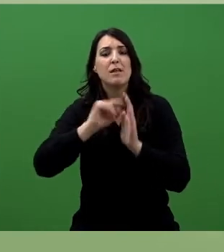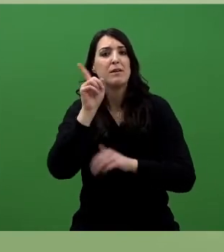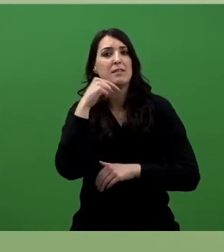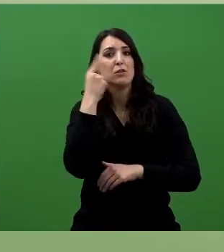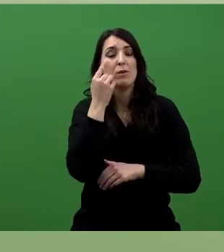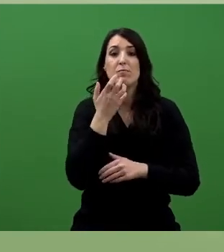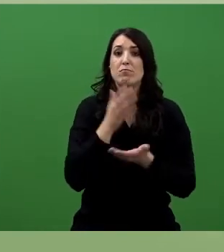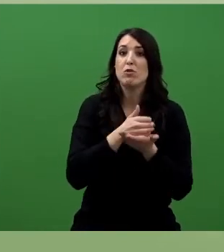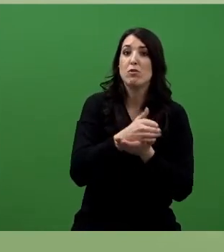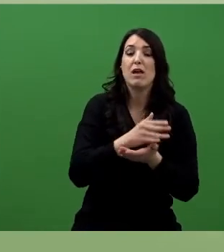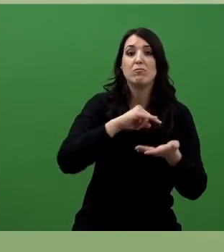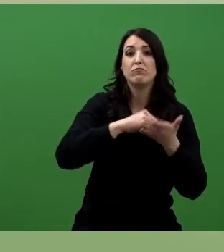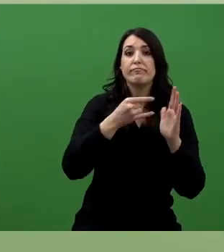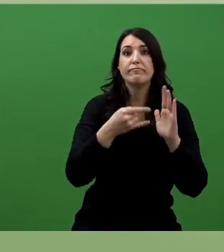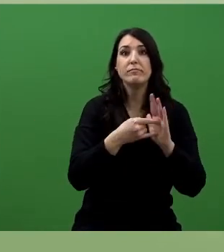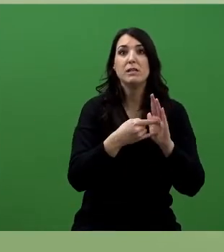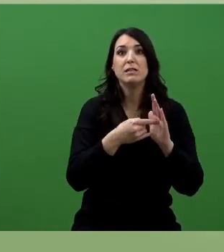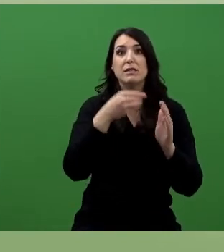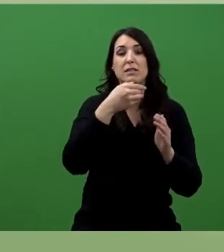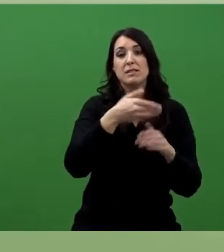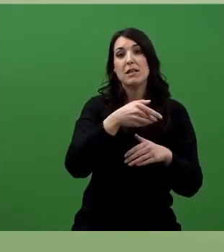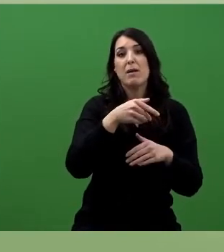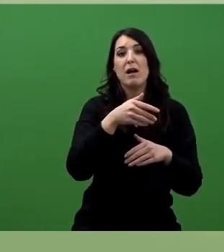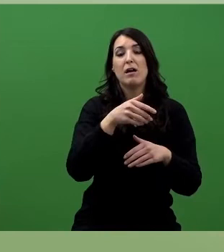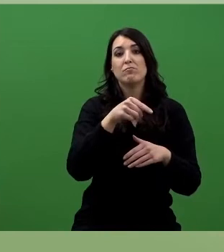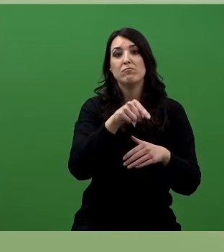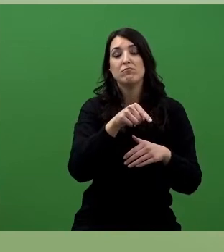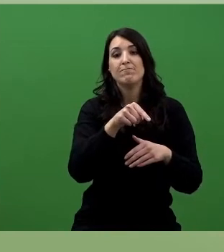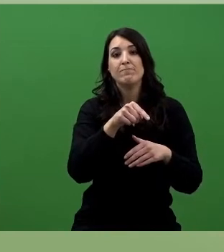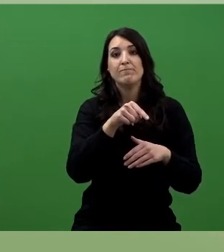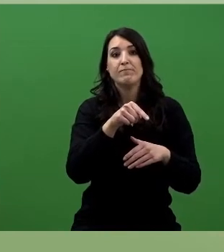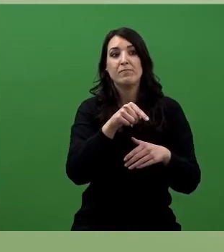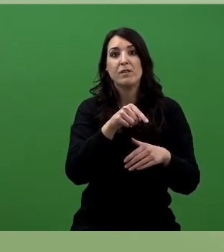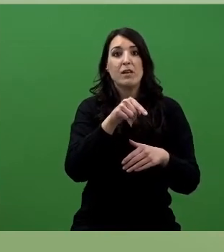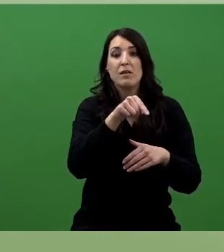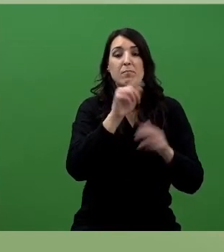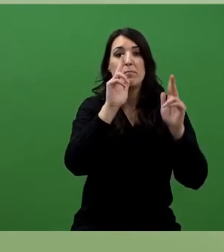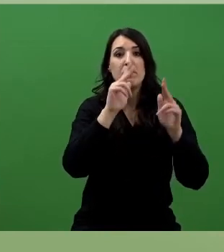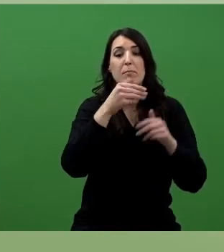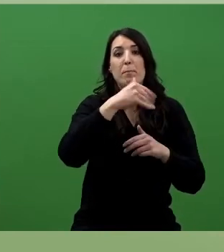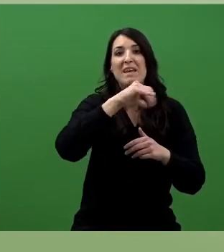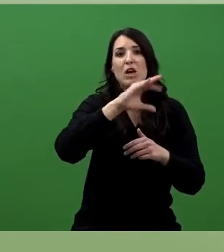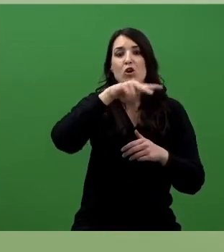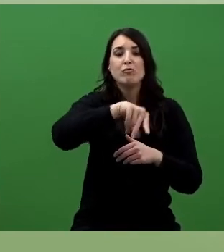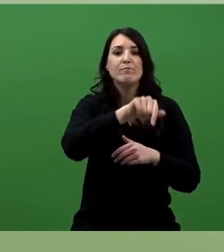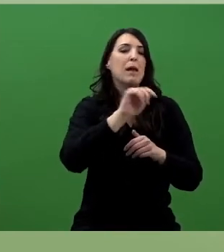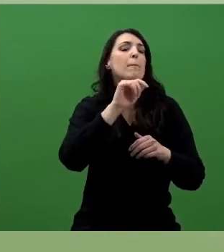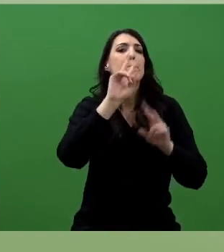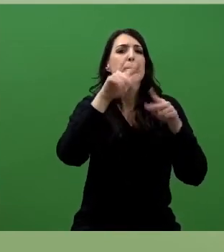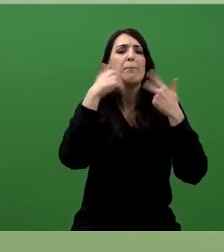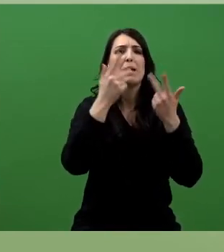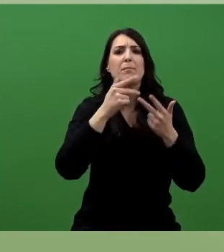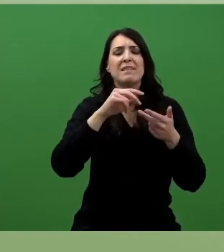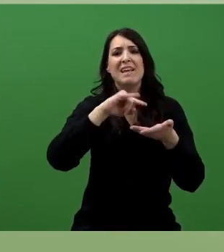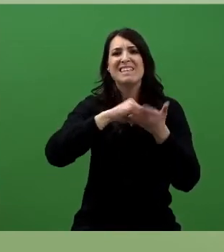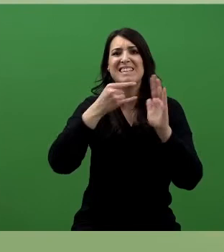tenemos sistemas como el Beacon, un Beacon sería como un faro, que lo que permite es hacer una búsqueda a muchos sistemas que